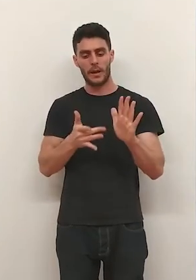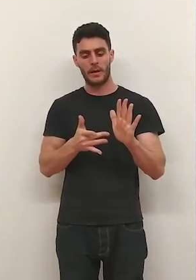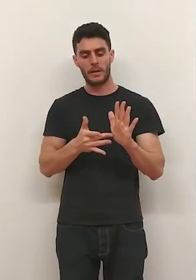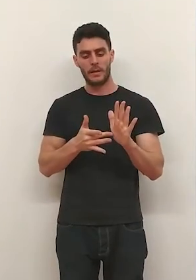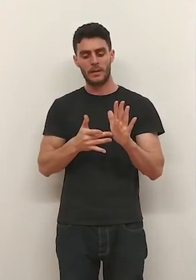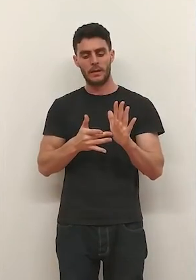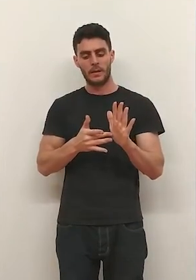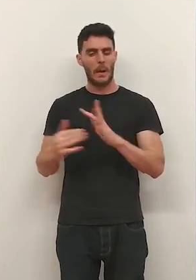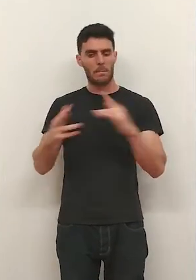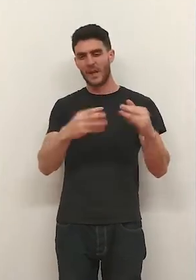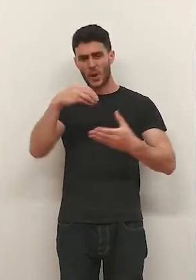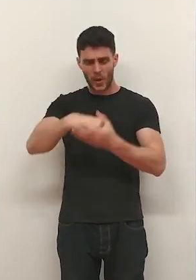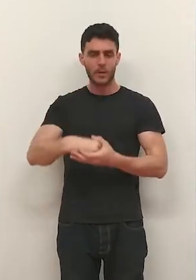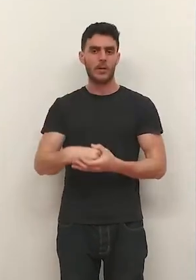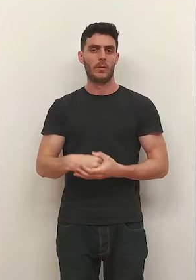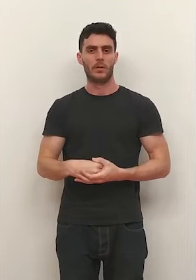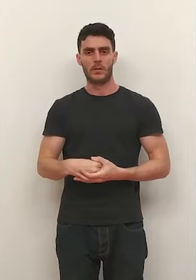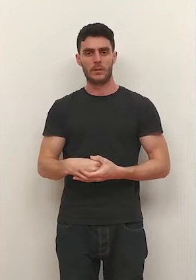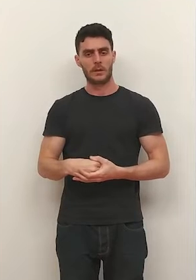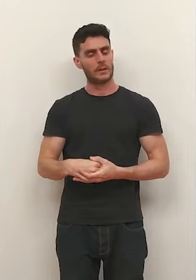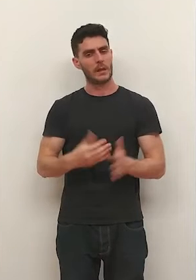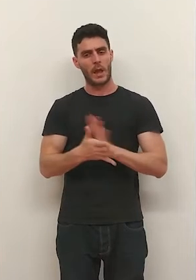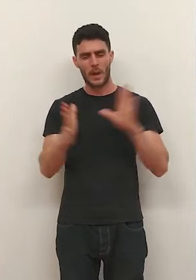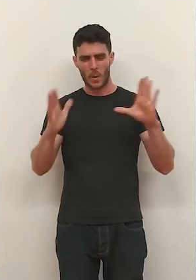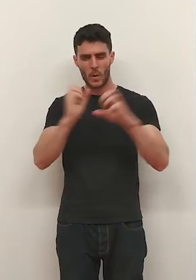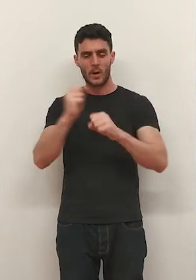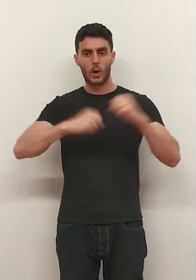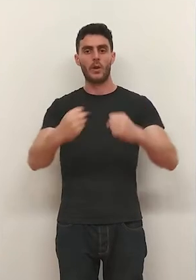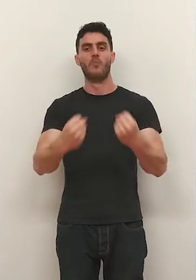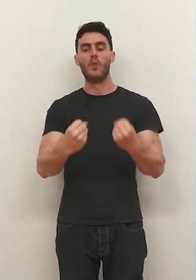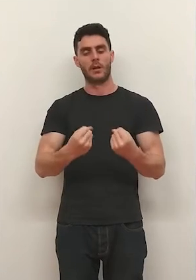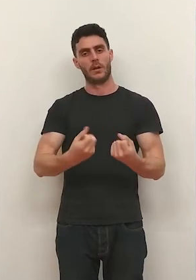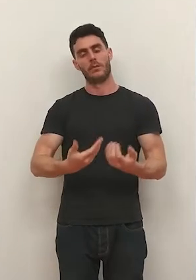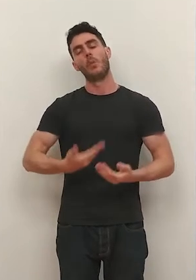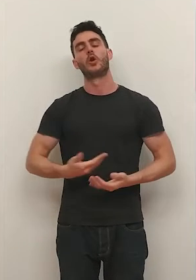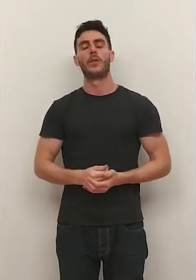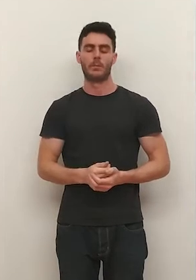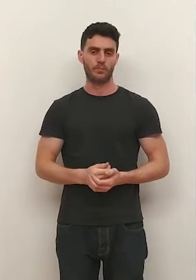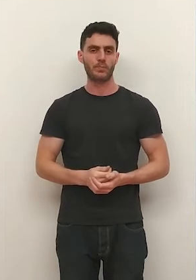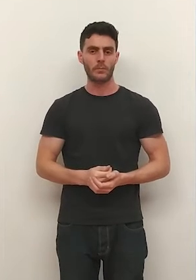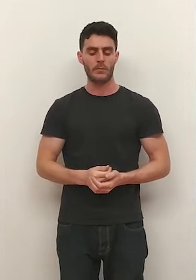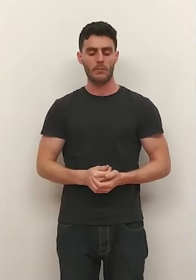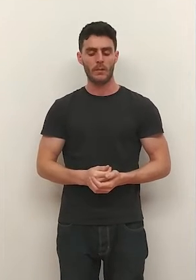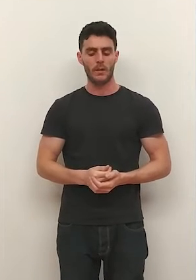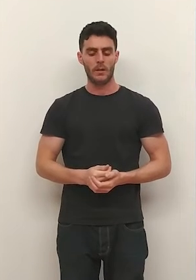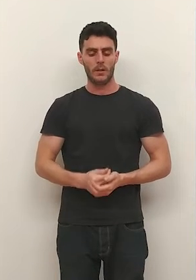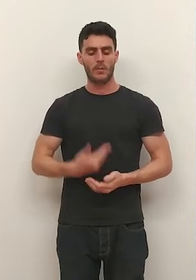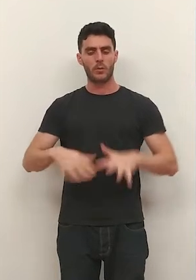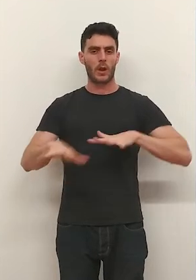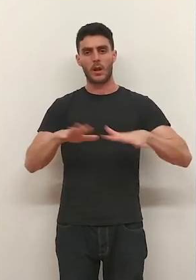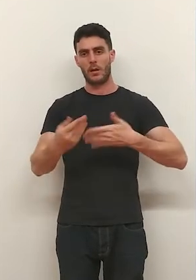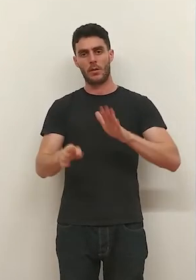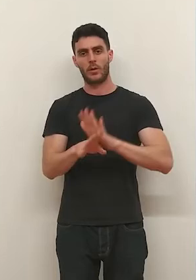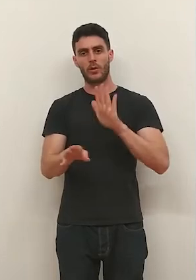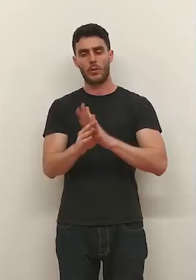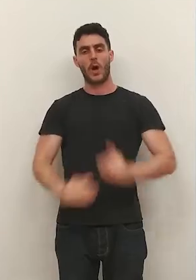ese estar en el partido, en ese punto, ¿no?, de competitividad. Eso es clave el tener ese mismo ritmo,